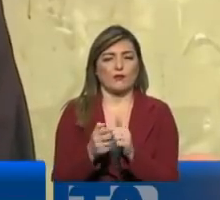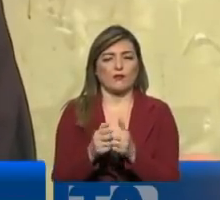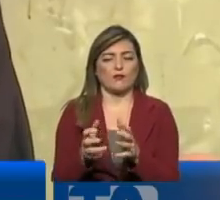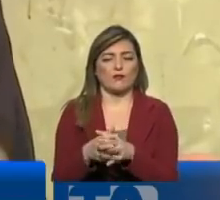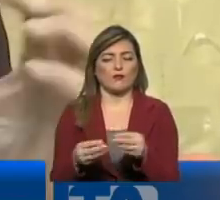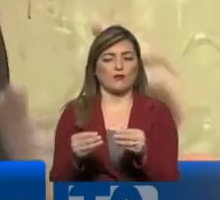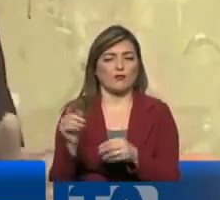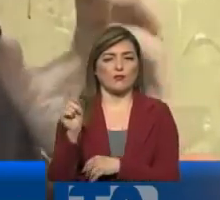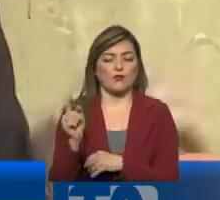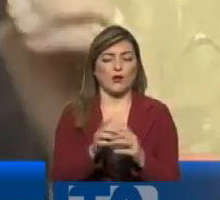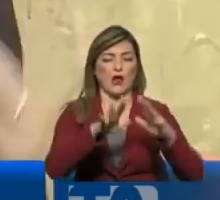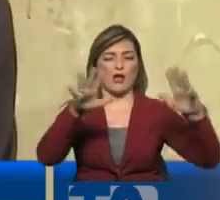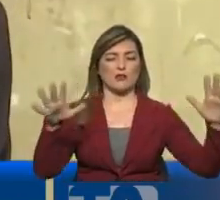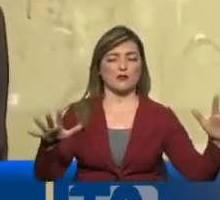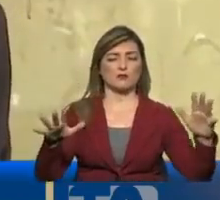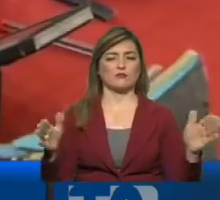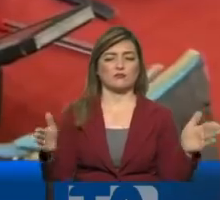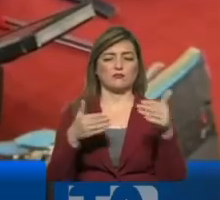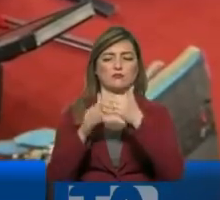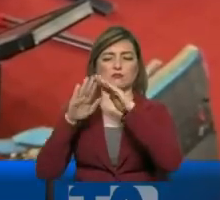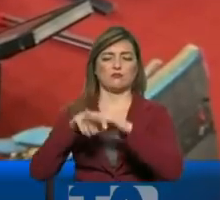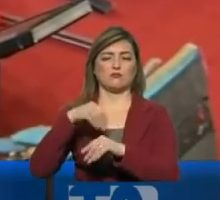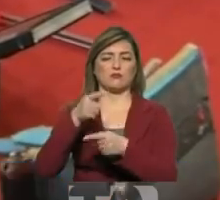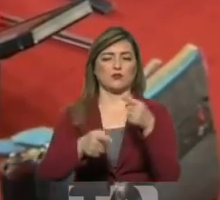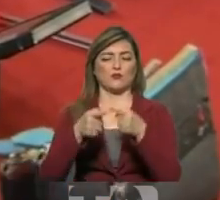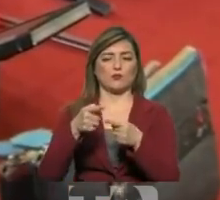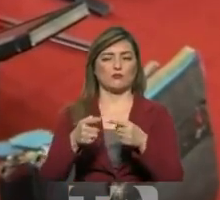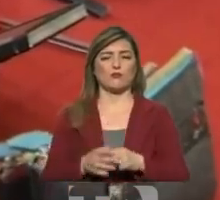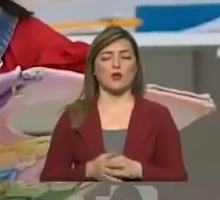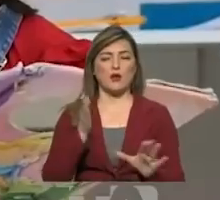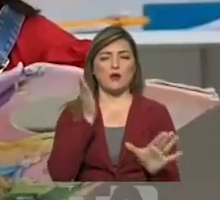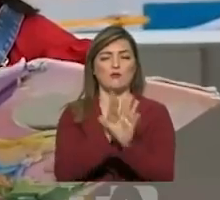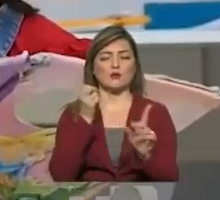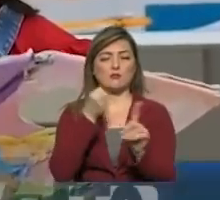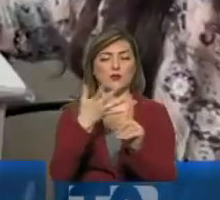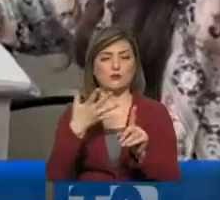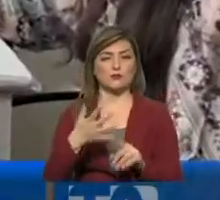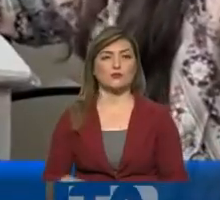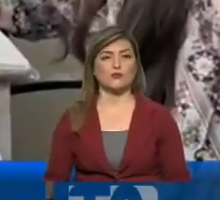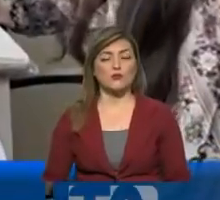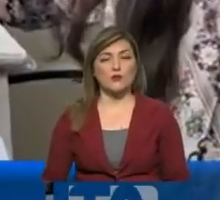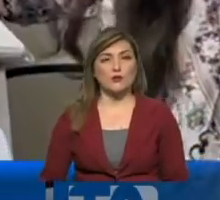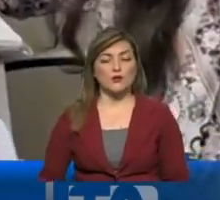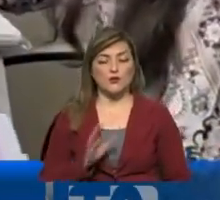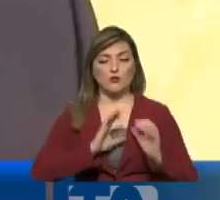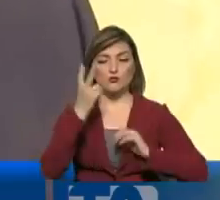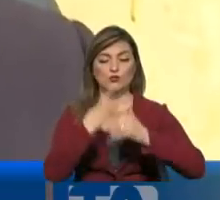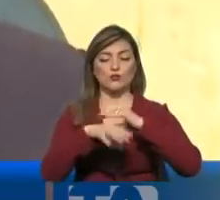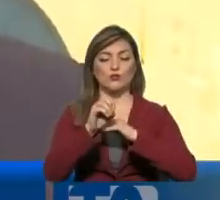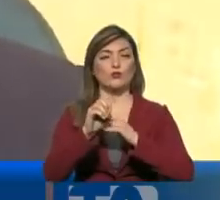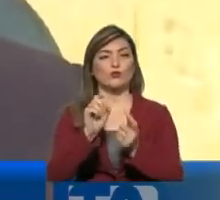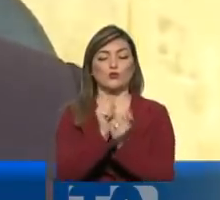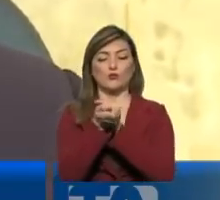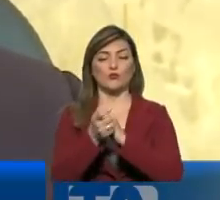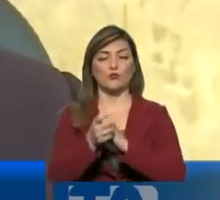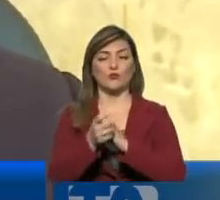persona, ¿no? El encierro es encierro. Un encierro que cambió la forma de ser de nuestros hijos. Según el estudio de Vázquez,